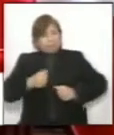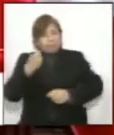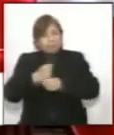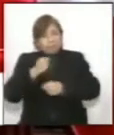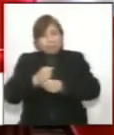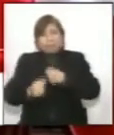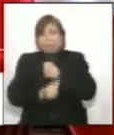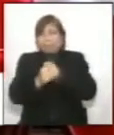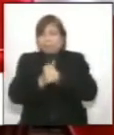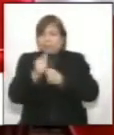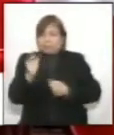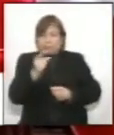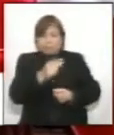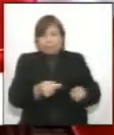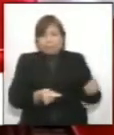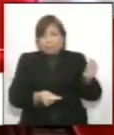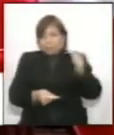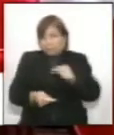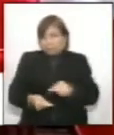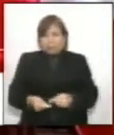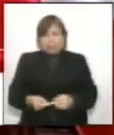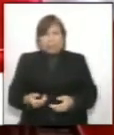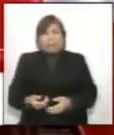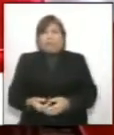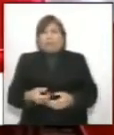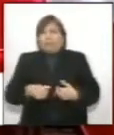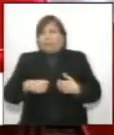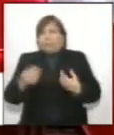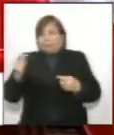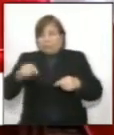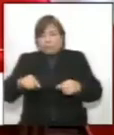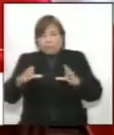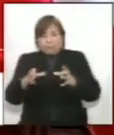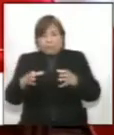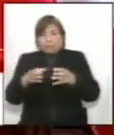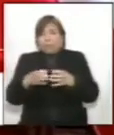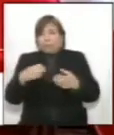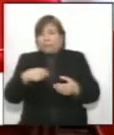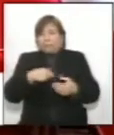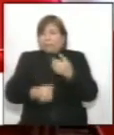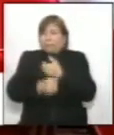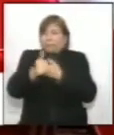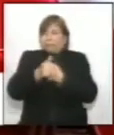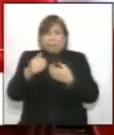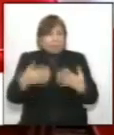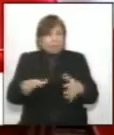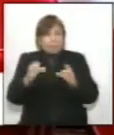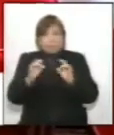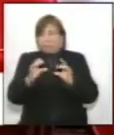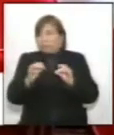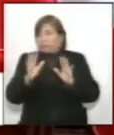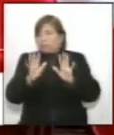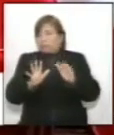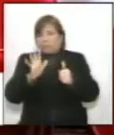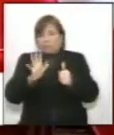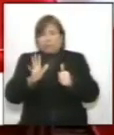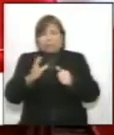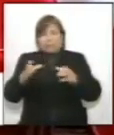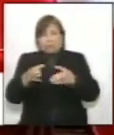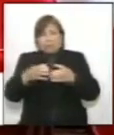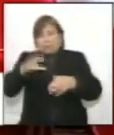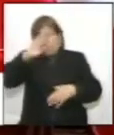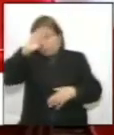nuestro personal, de ustedes como medios de comunicación. Porque venir aquí al Congreso estamos corriendo riesgo. Y tenemos más de 16 congresistas